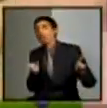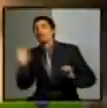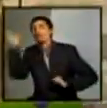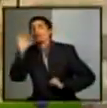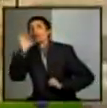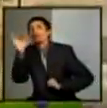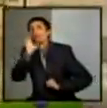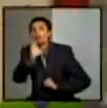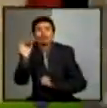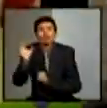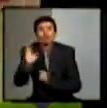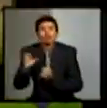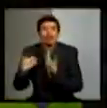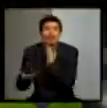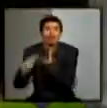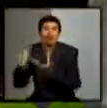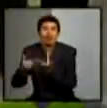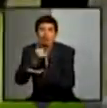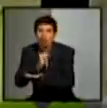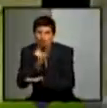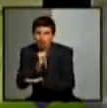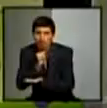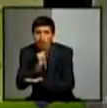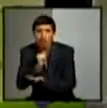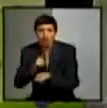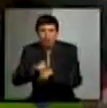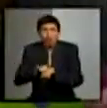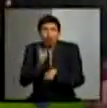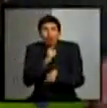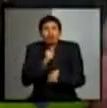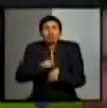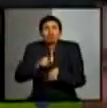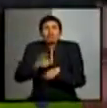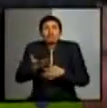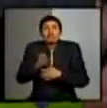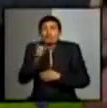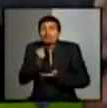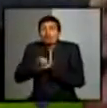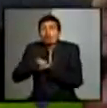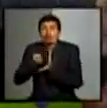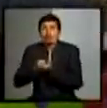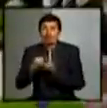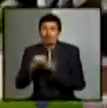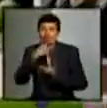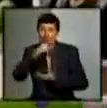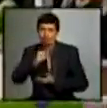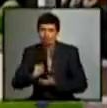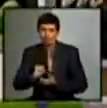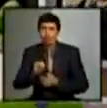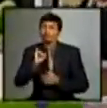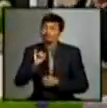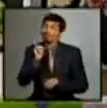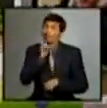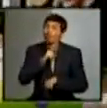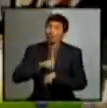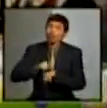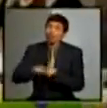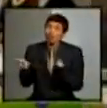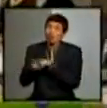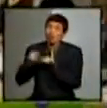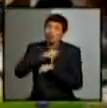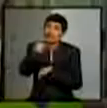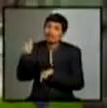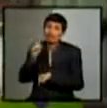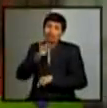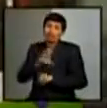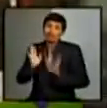que faltan. Como en todo el país, a contrarreloj se viven las últimas compras navideñas. A última hora siempre, como todos los chilenos, no queda